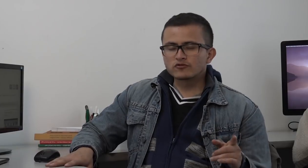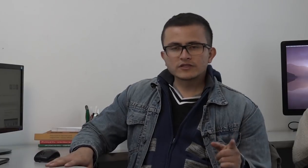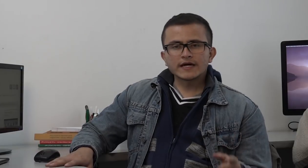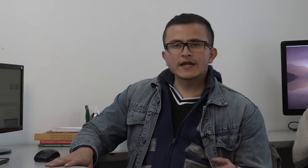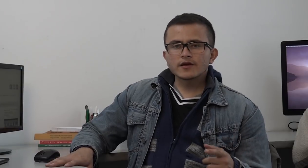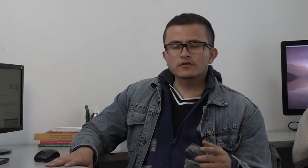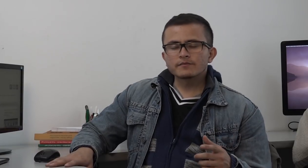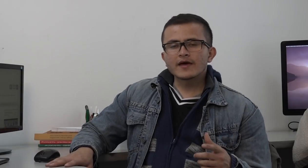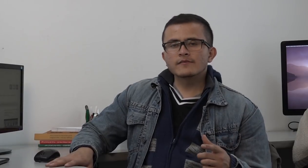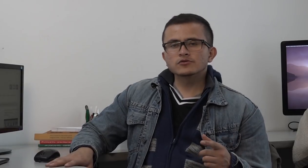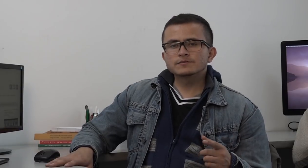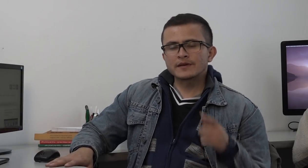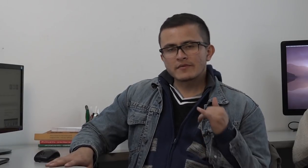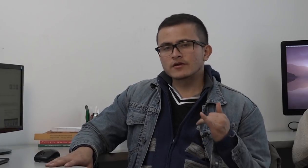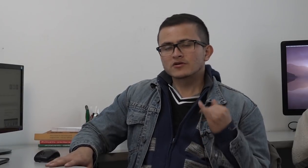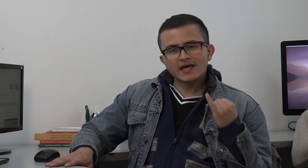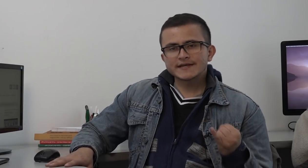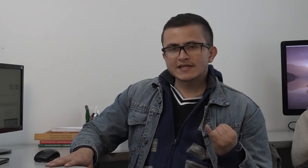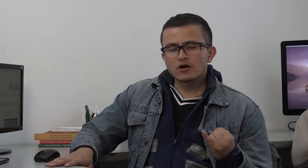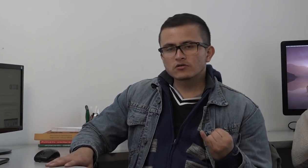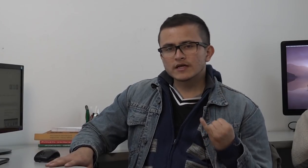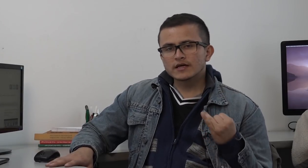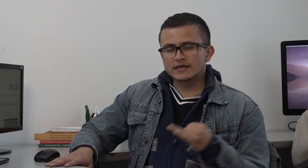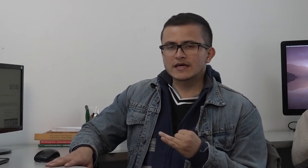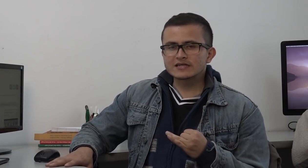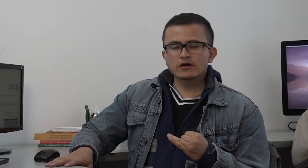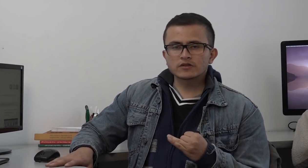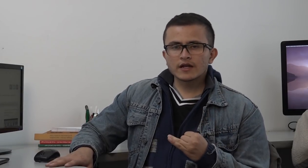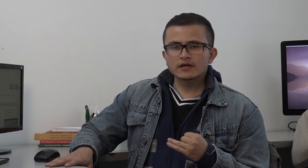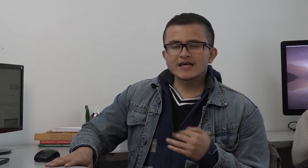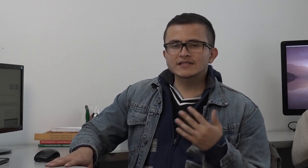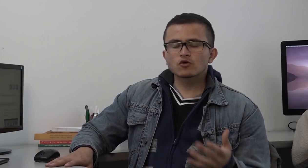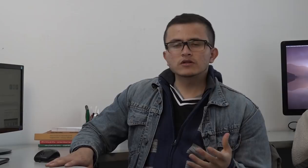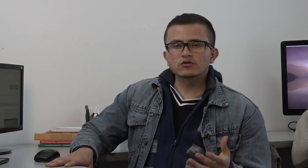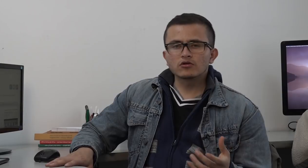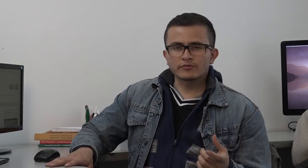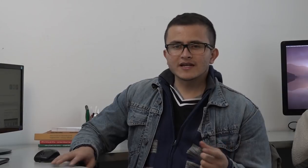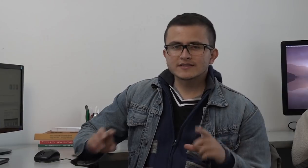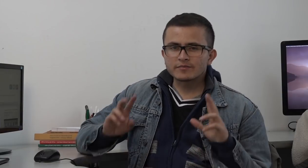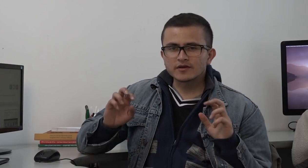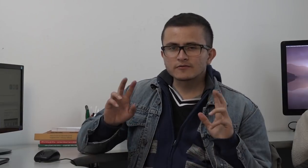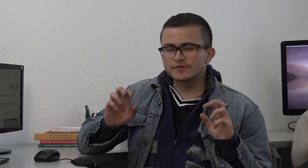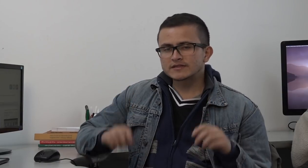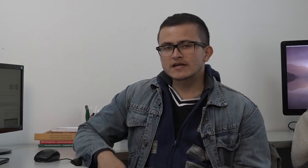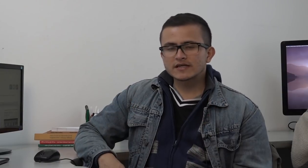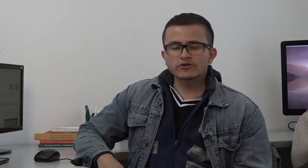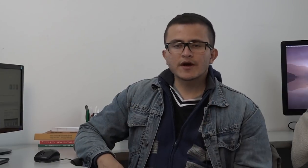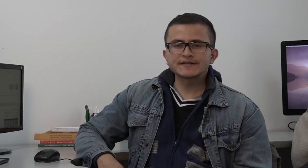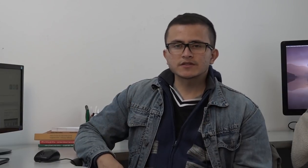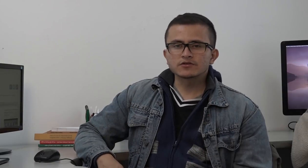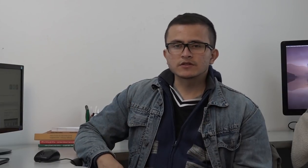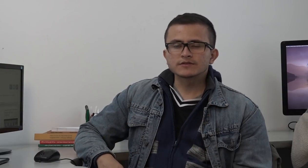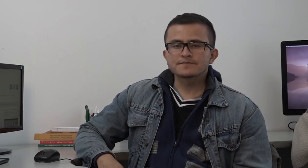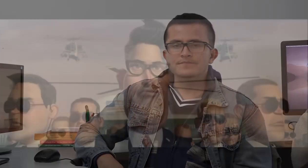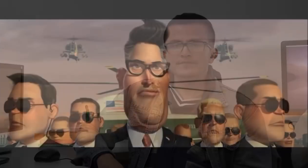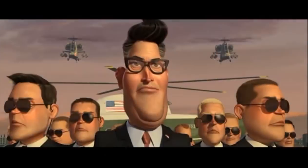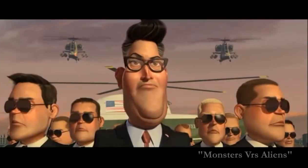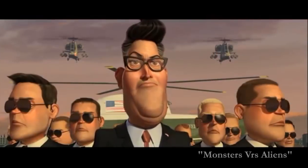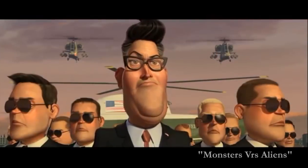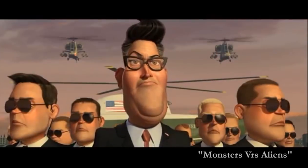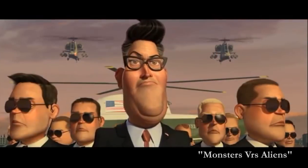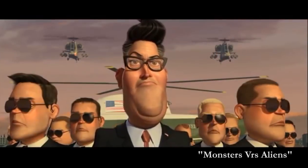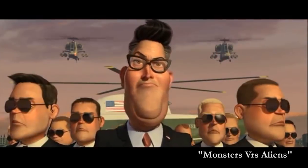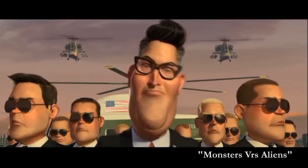Para profundizar en ello, veamos primero qué es la OCDE y qué es la OTAN y hace cuánto Colombia le está pidiendo pista a estas organizaciones.